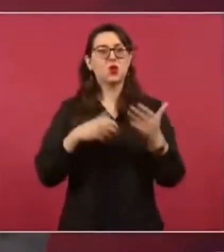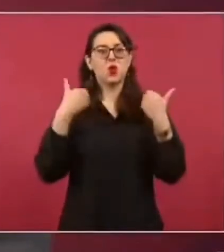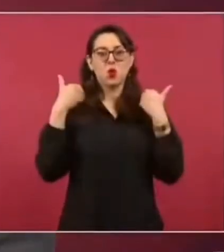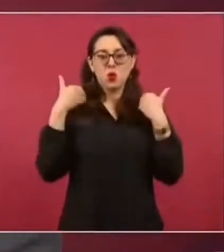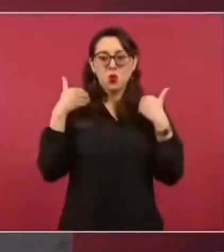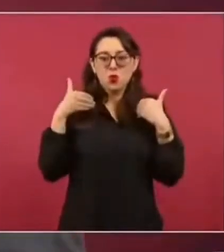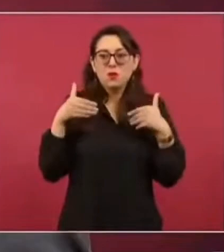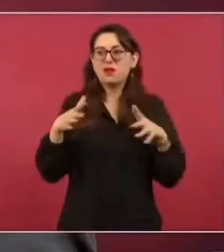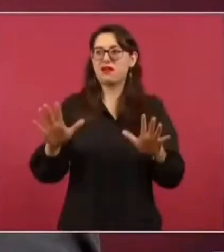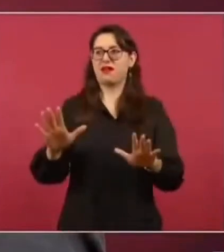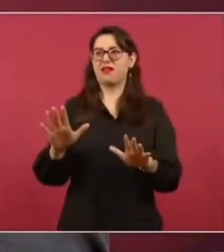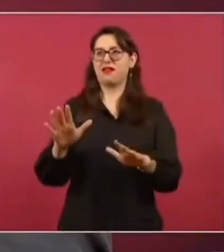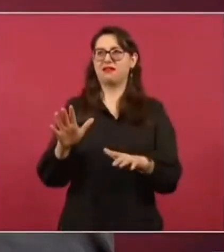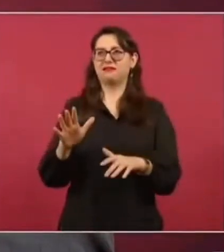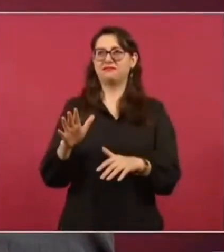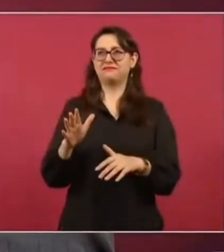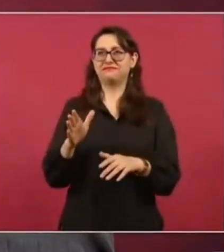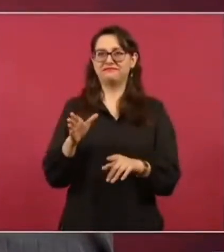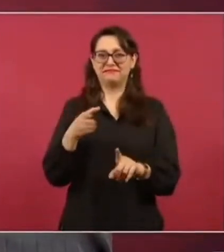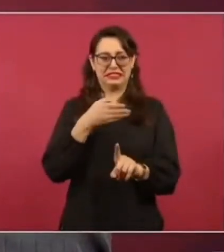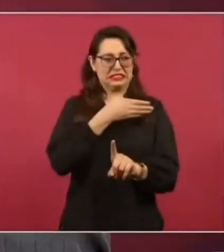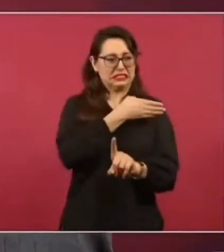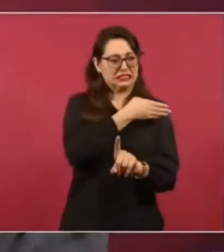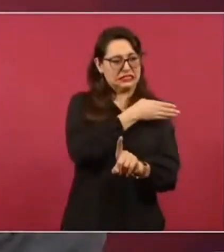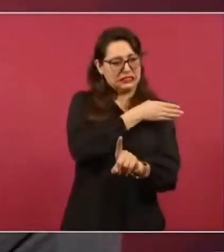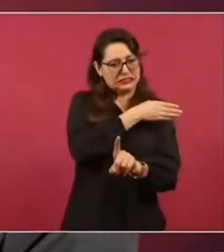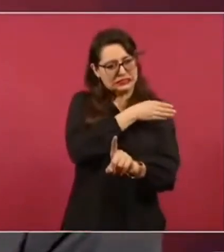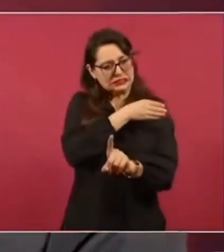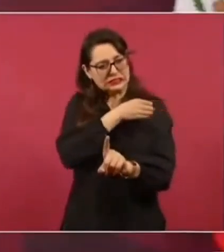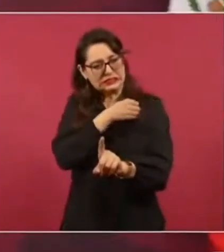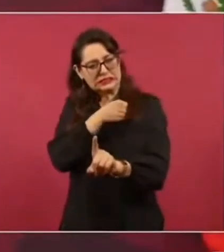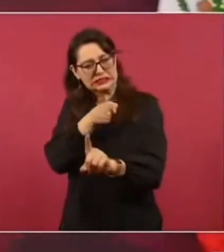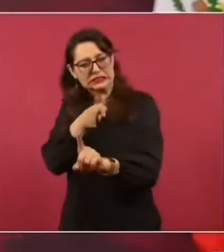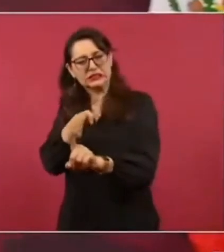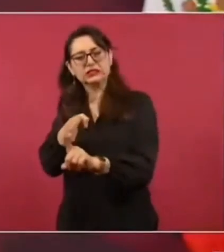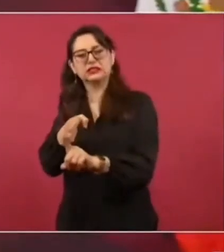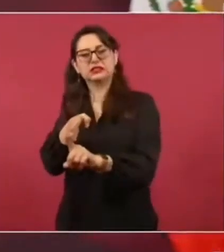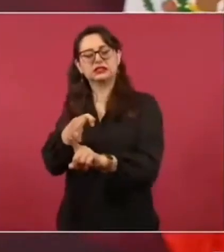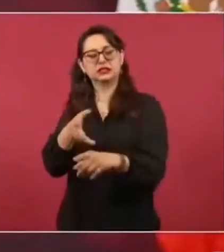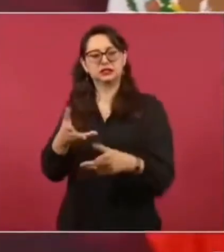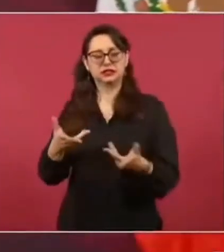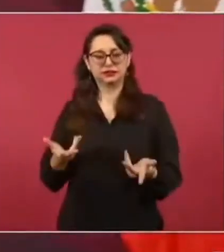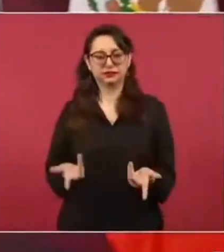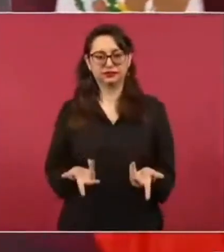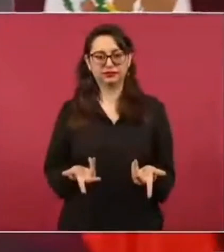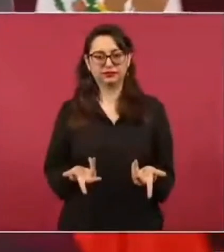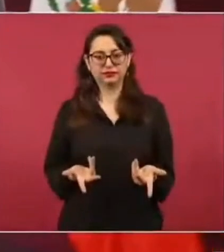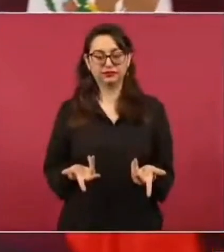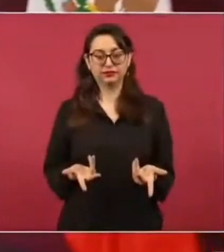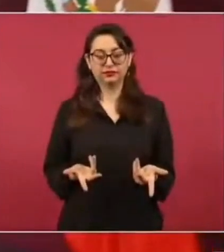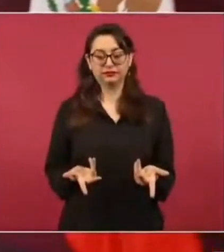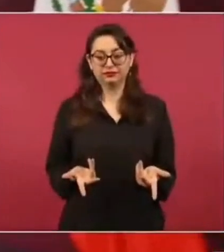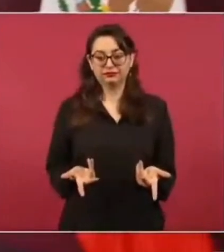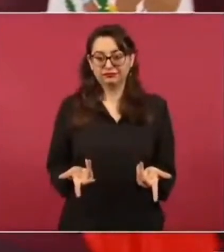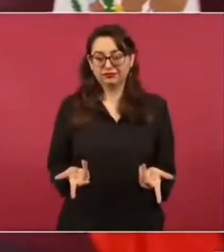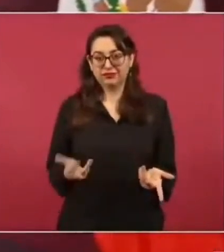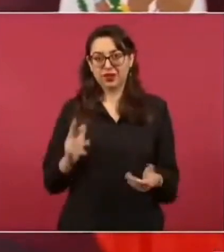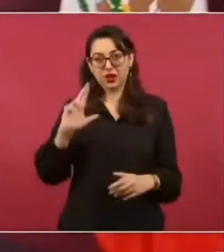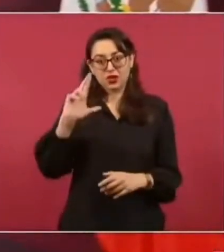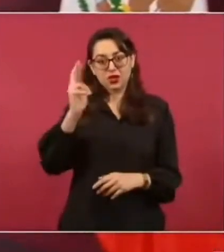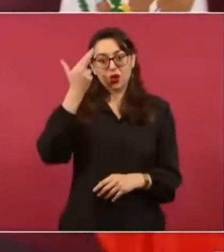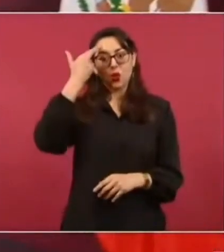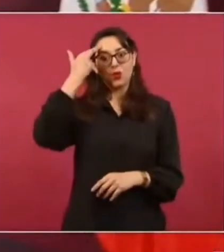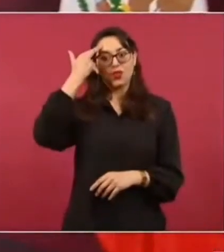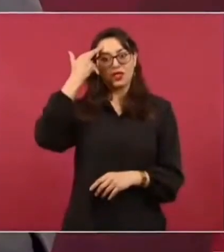del movimiento revolucionario. O sea, pudieron imitar a López Mateos.